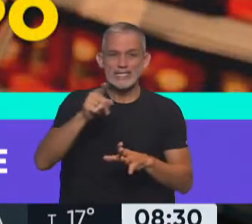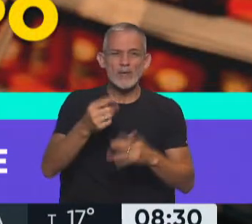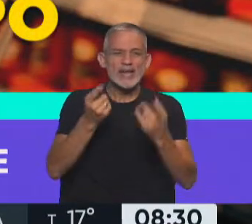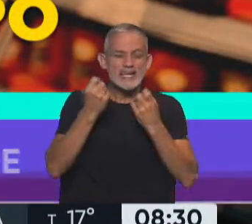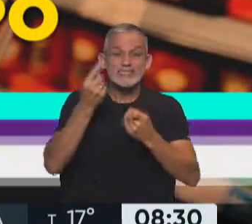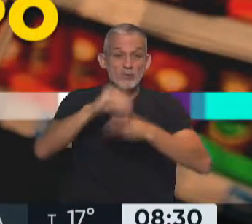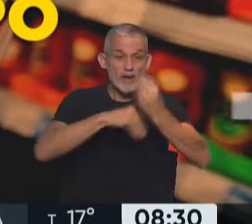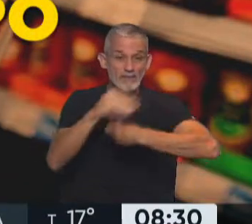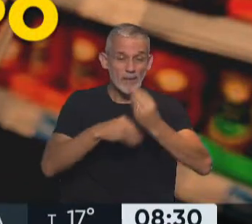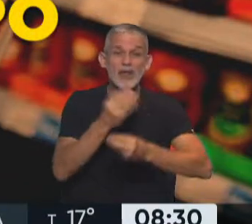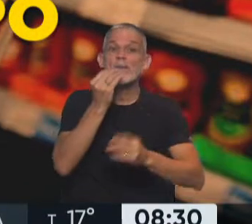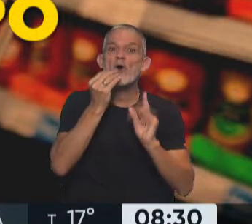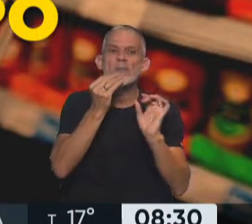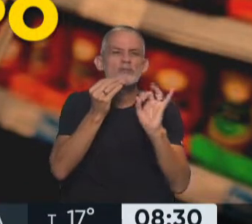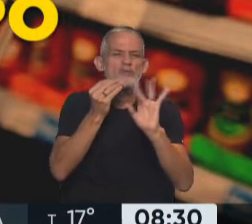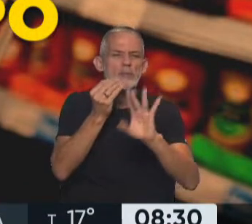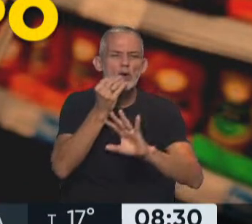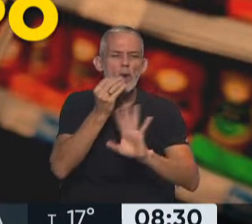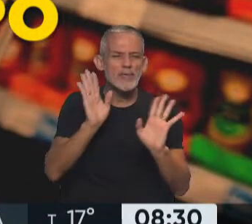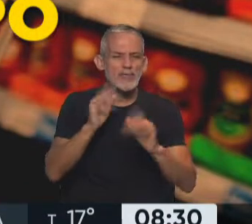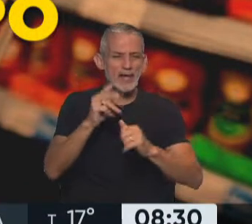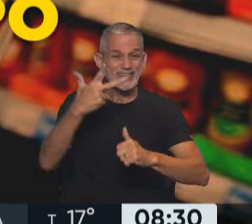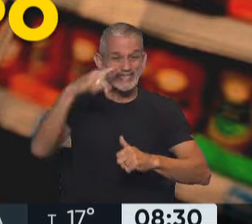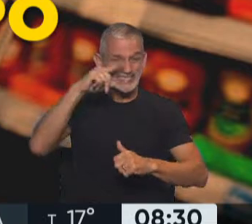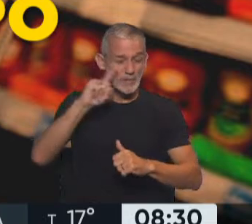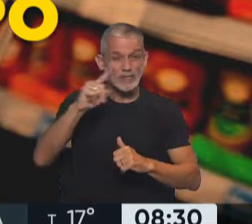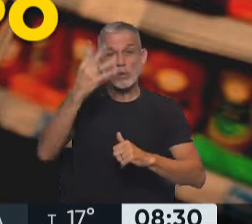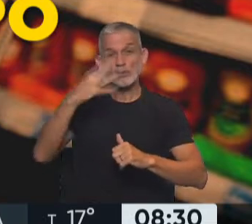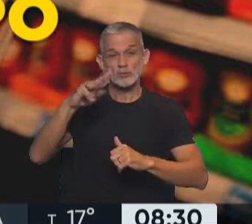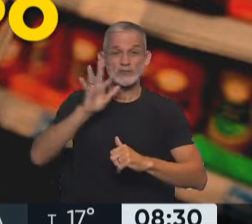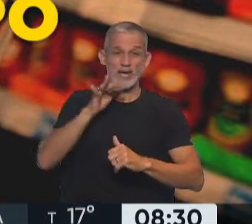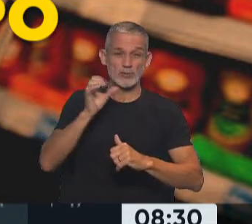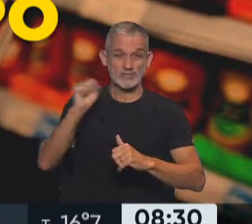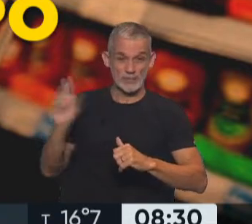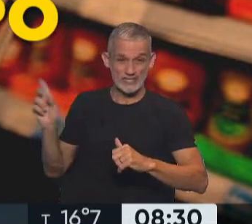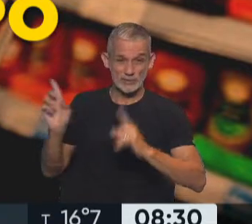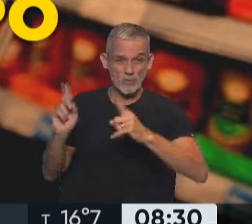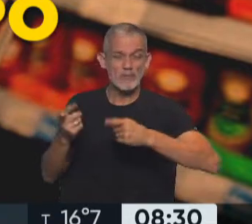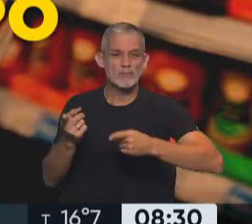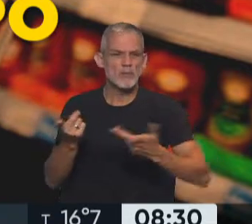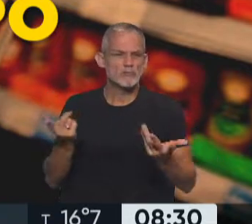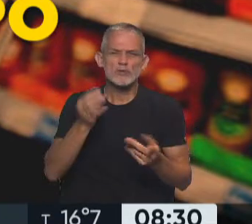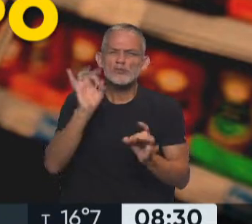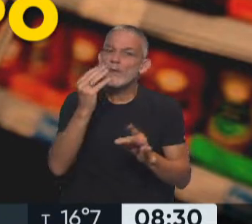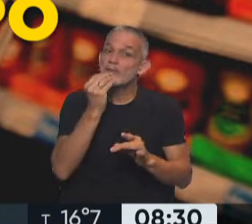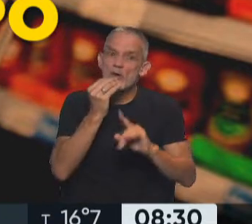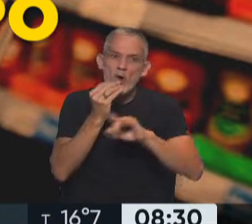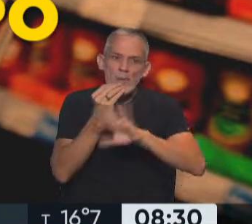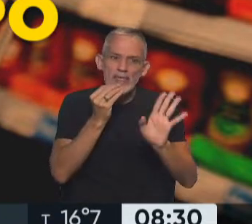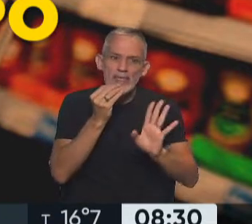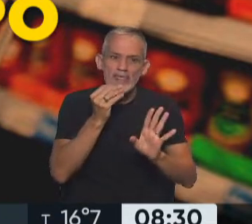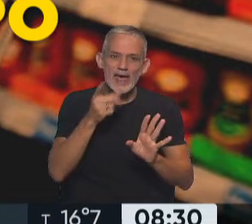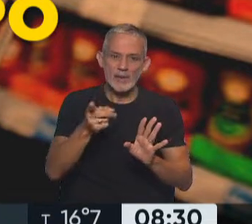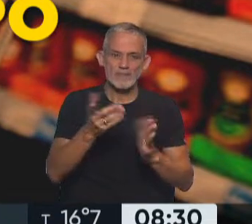necesita una familia para no ser indigente, 37.414 pesos. Pero el dato acá también central es